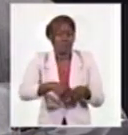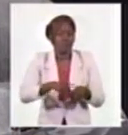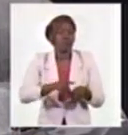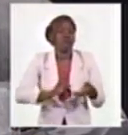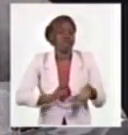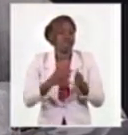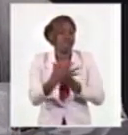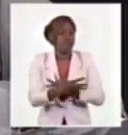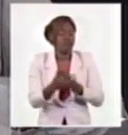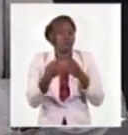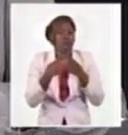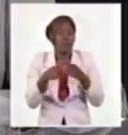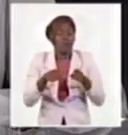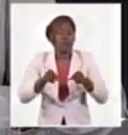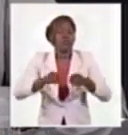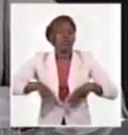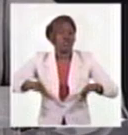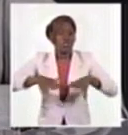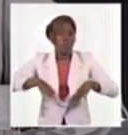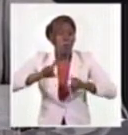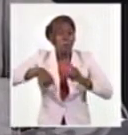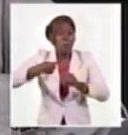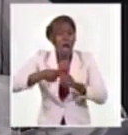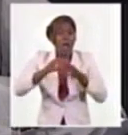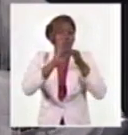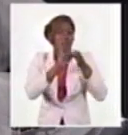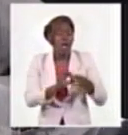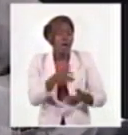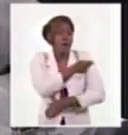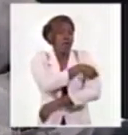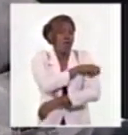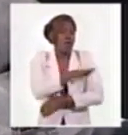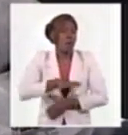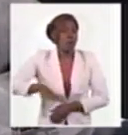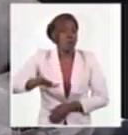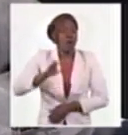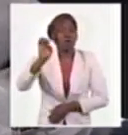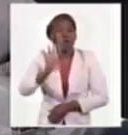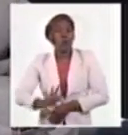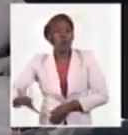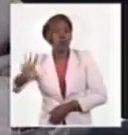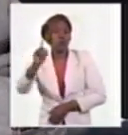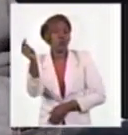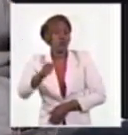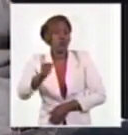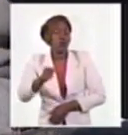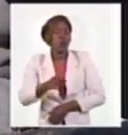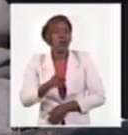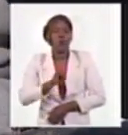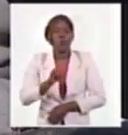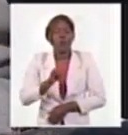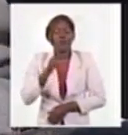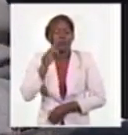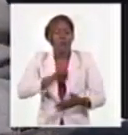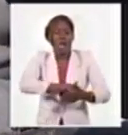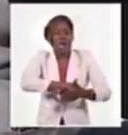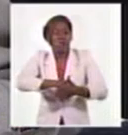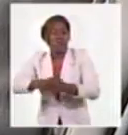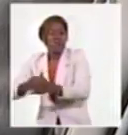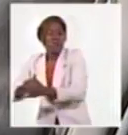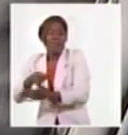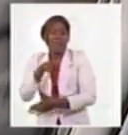el creciente malestar de la población, porque le están imponiendo a la población europea estándares que ellos no están acostumbrados a